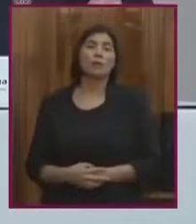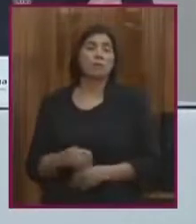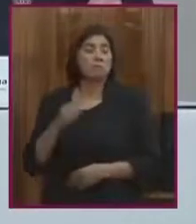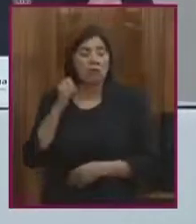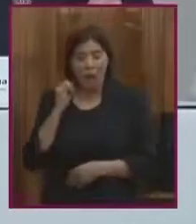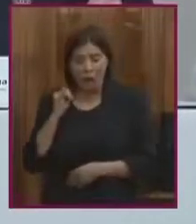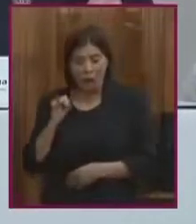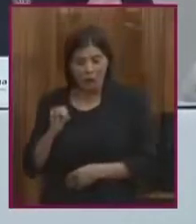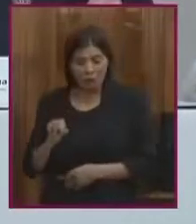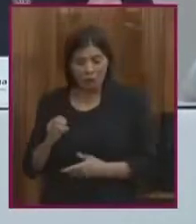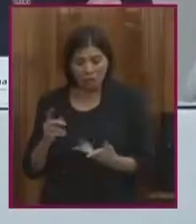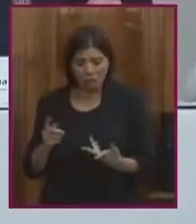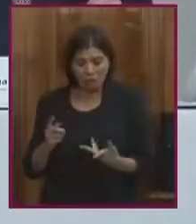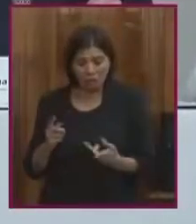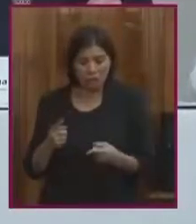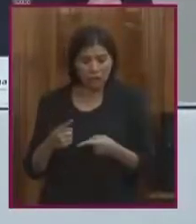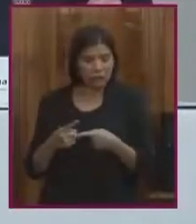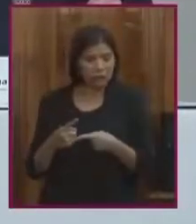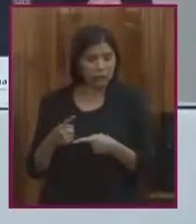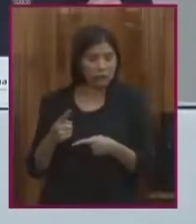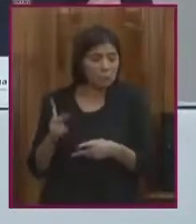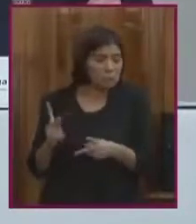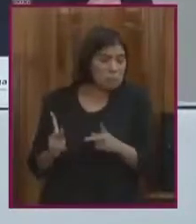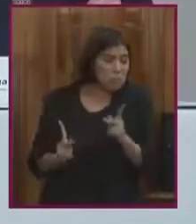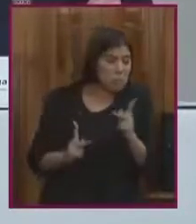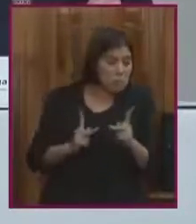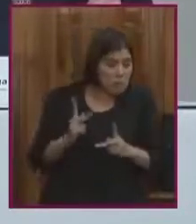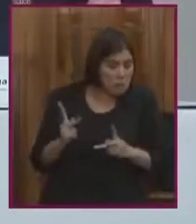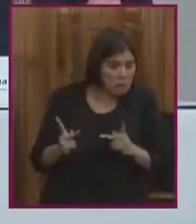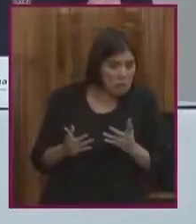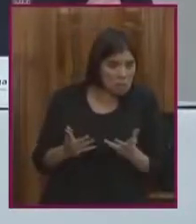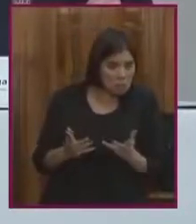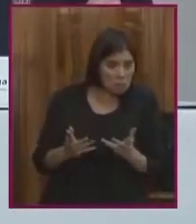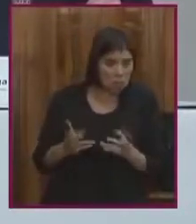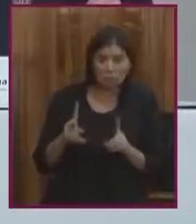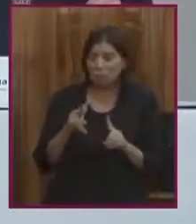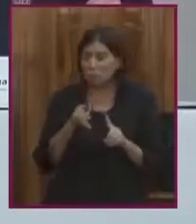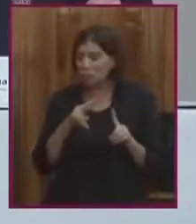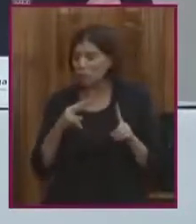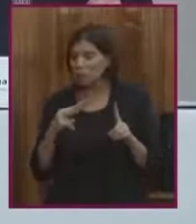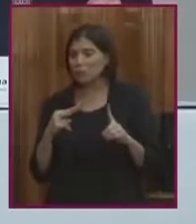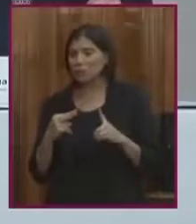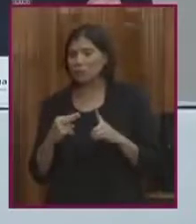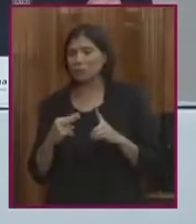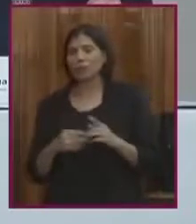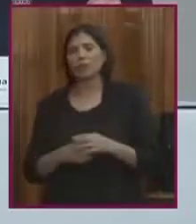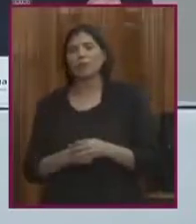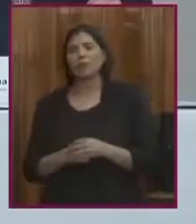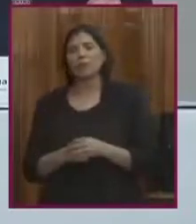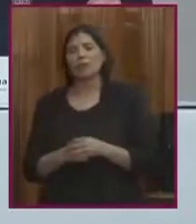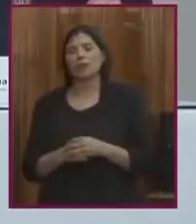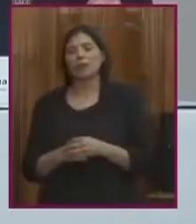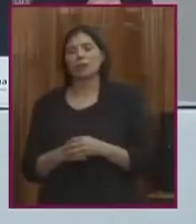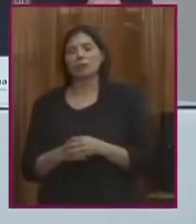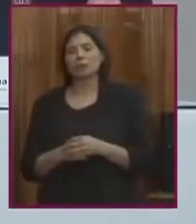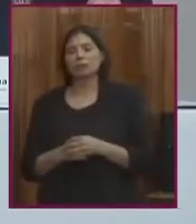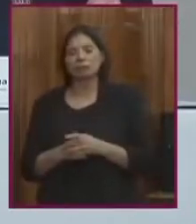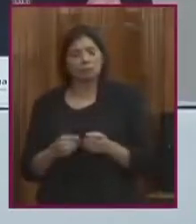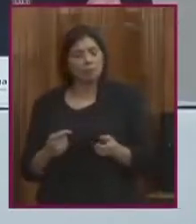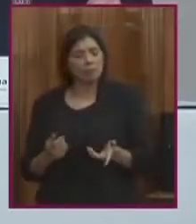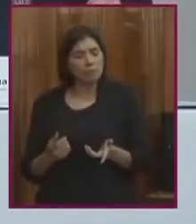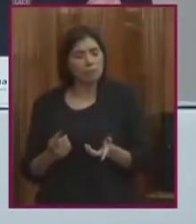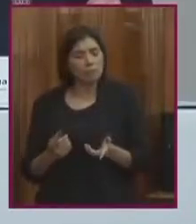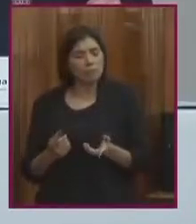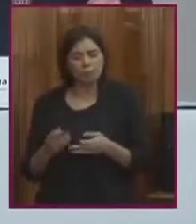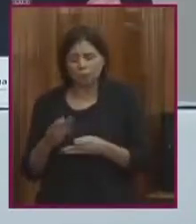sentido hay todo un cuestionamiento sobre esto, hay una perspectiva, ¿sí?, donde se articulan